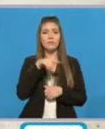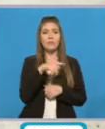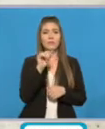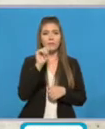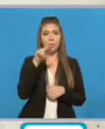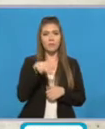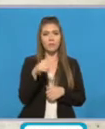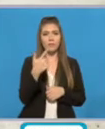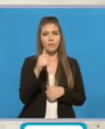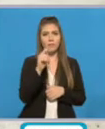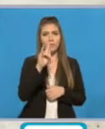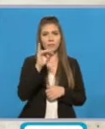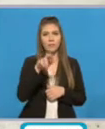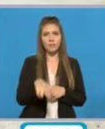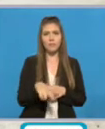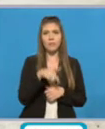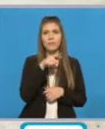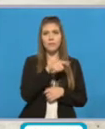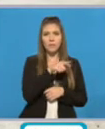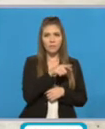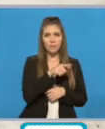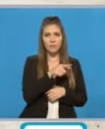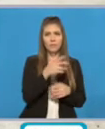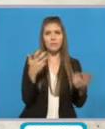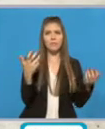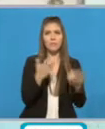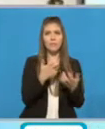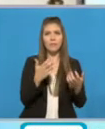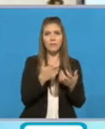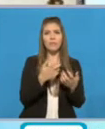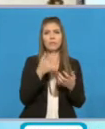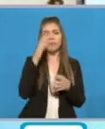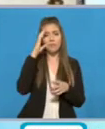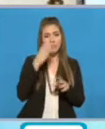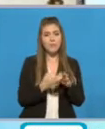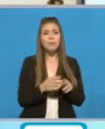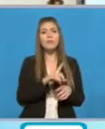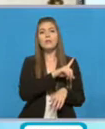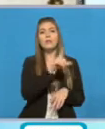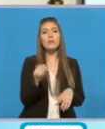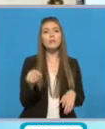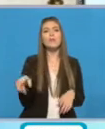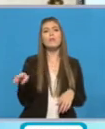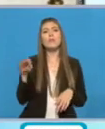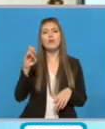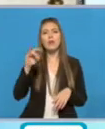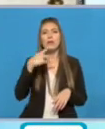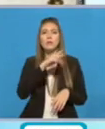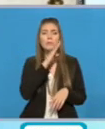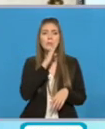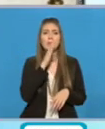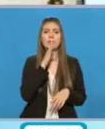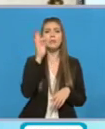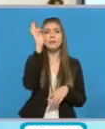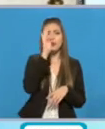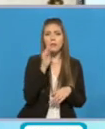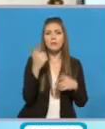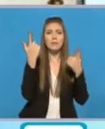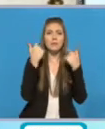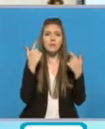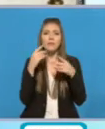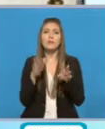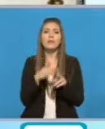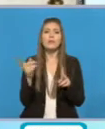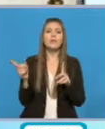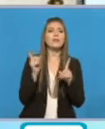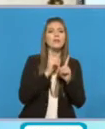Agustín finalmente se convierte al cristianismo después de que Mónica rezó, lloró, viajó, porque aparte lo perseguía por todo el